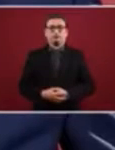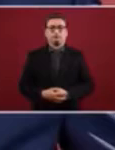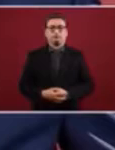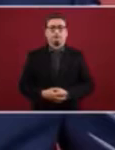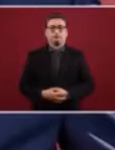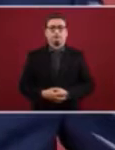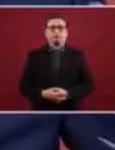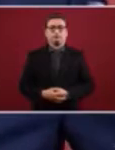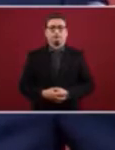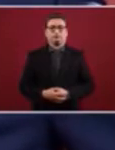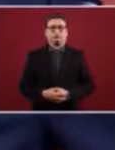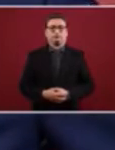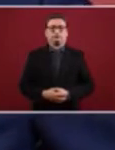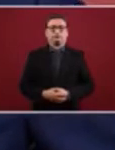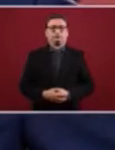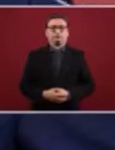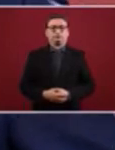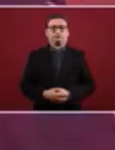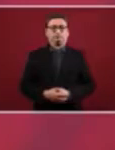que